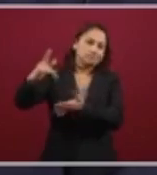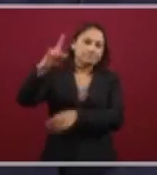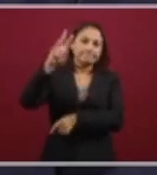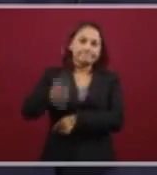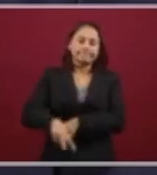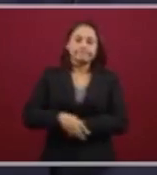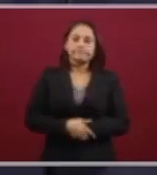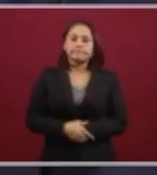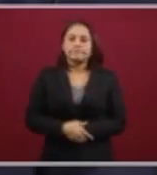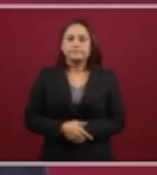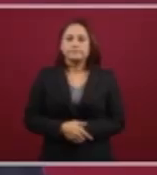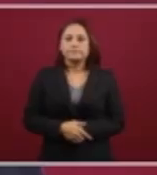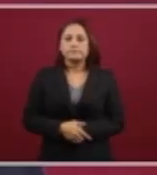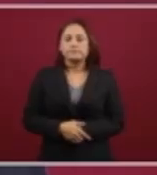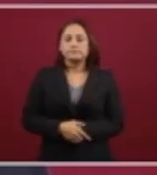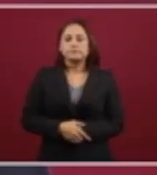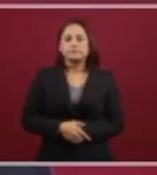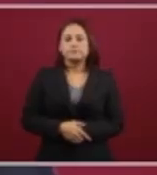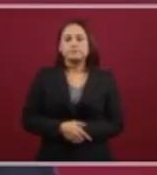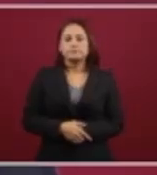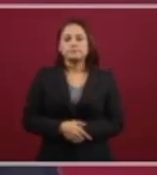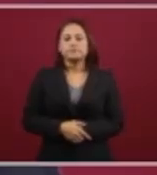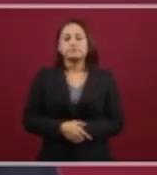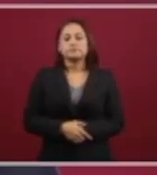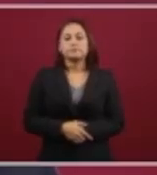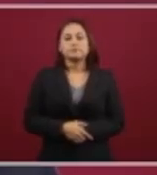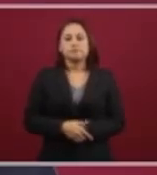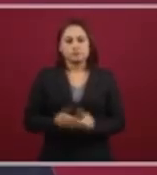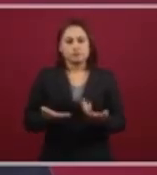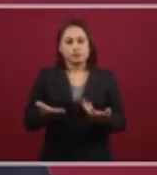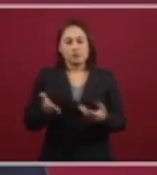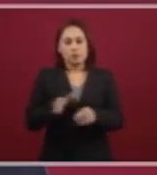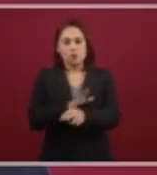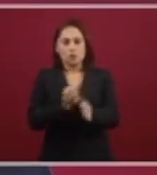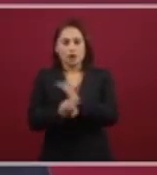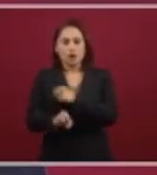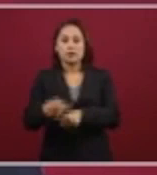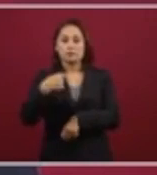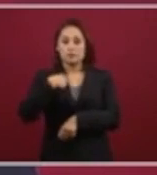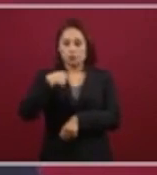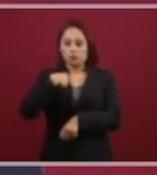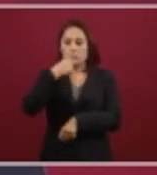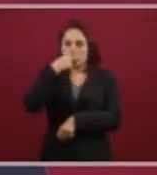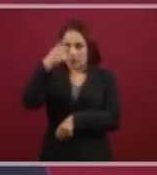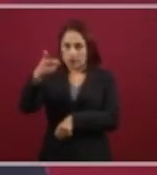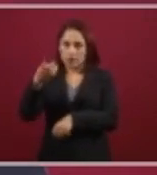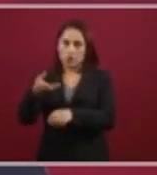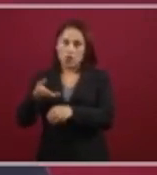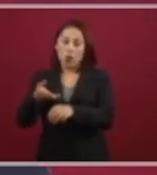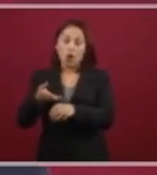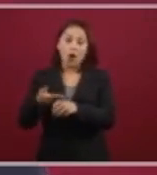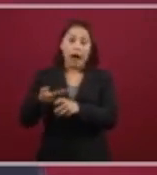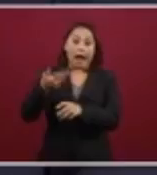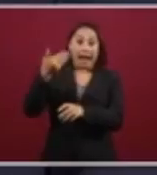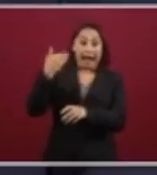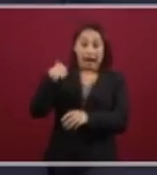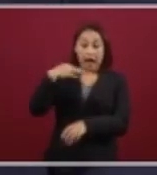O sea, cuando hablo de que son más los que nos apoyan ahora, ahí